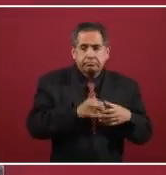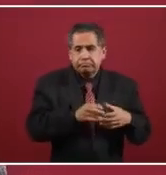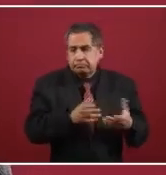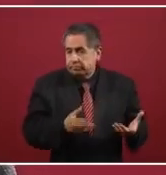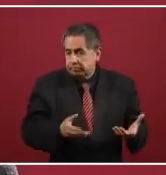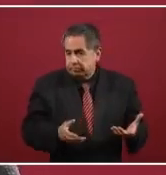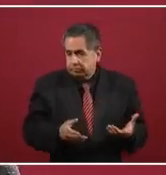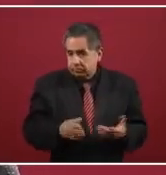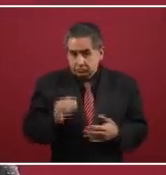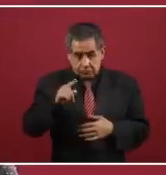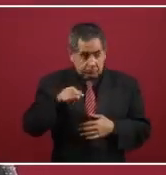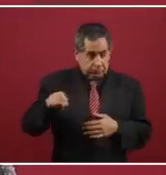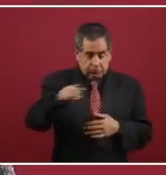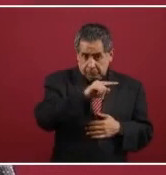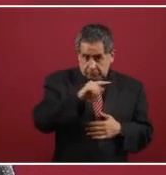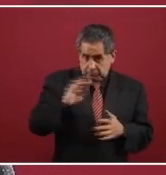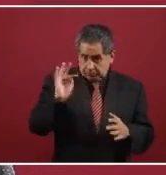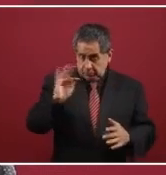¿O ustedes